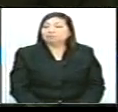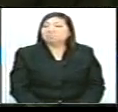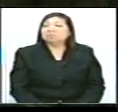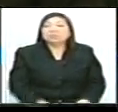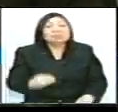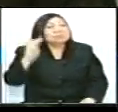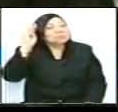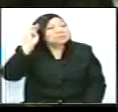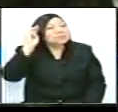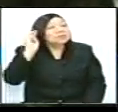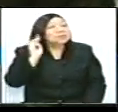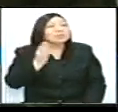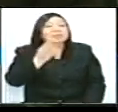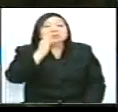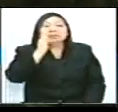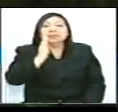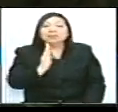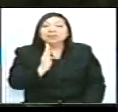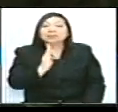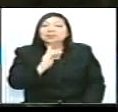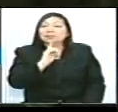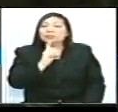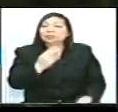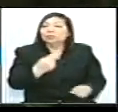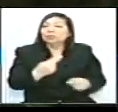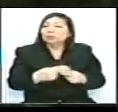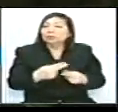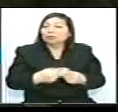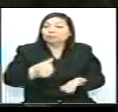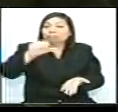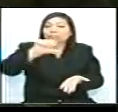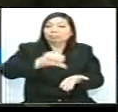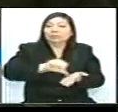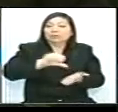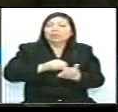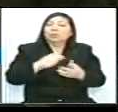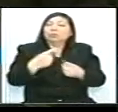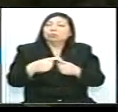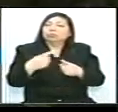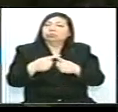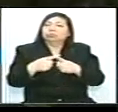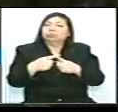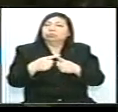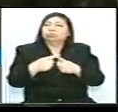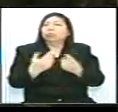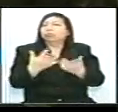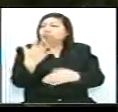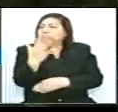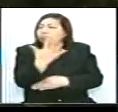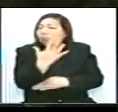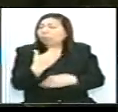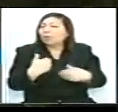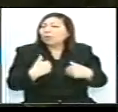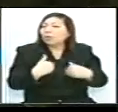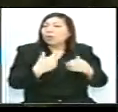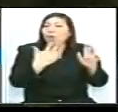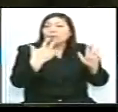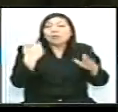Madre de Dios ha sido denominada la capital de la biodiversidad del Perú. Tiene